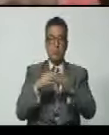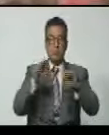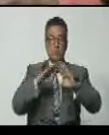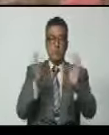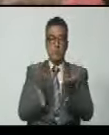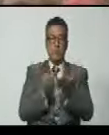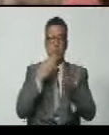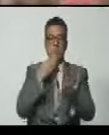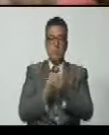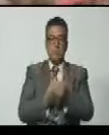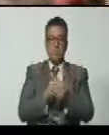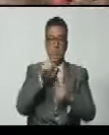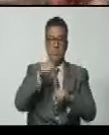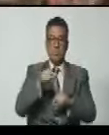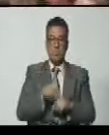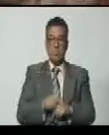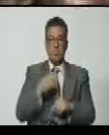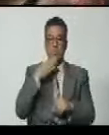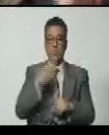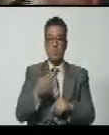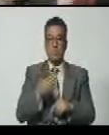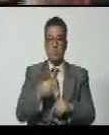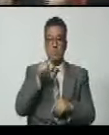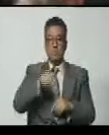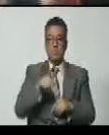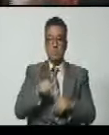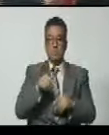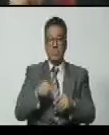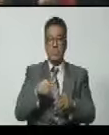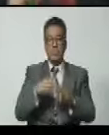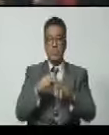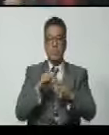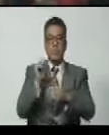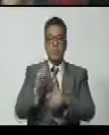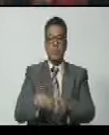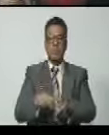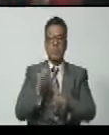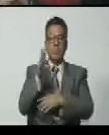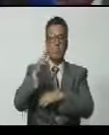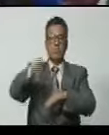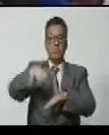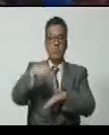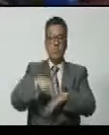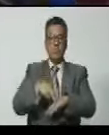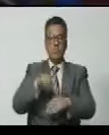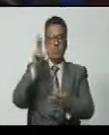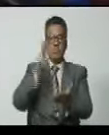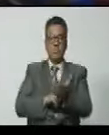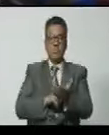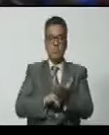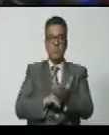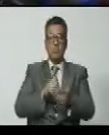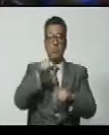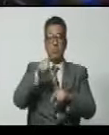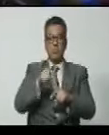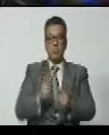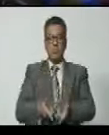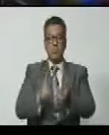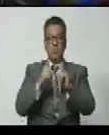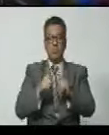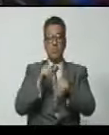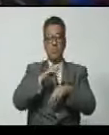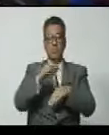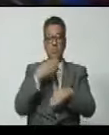mundo. Muchísimas gracias y solicitamos a esta honorable Asamblea Nacional aprobar la